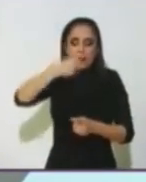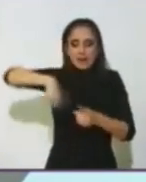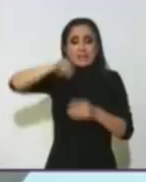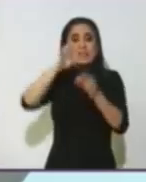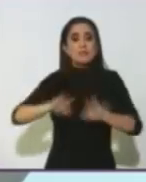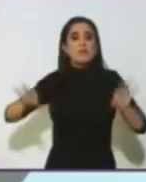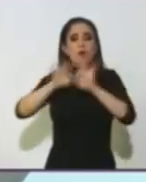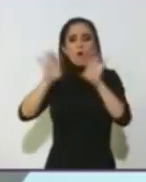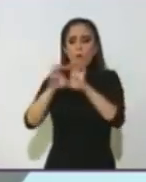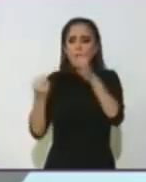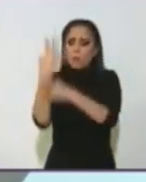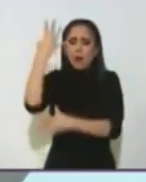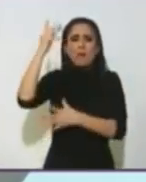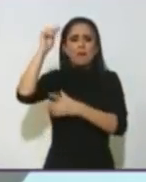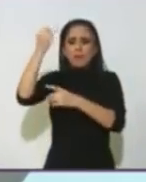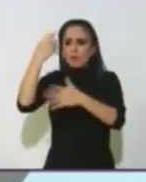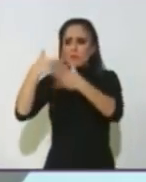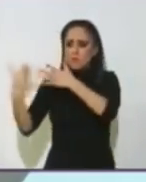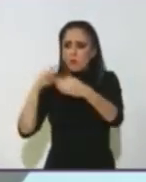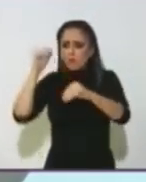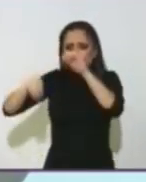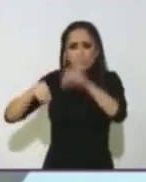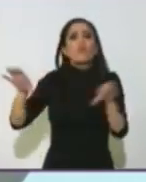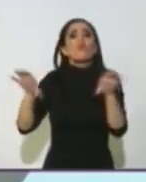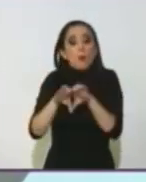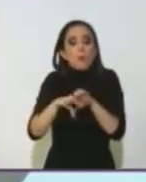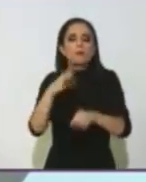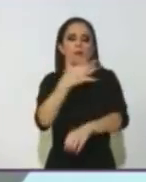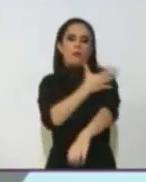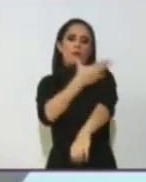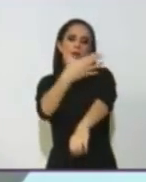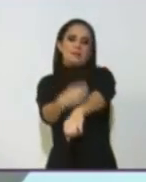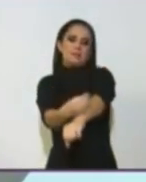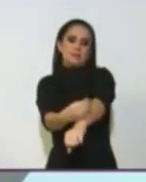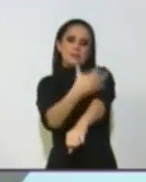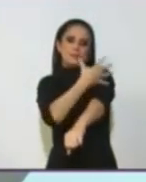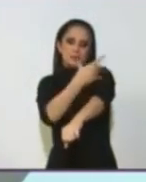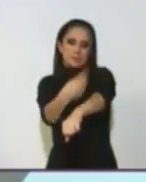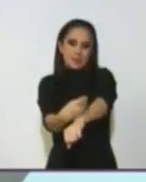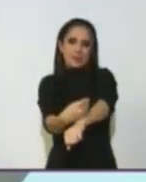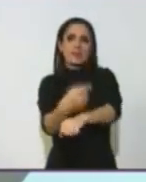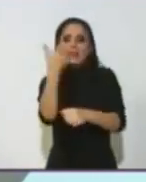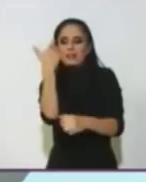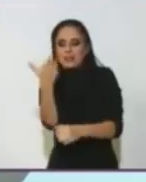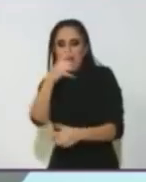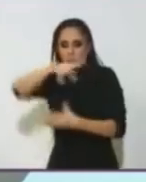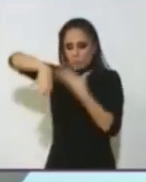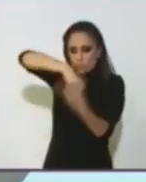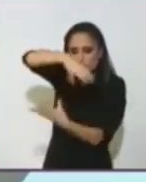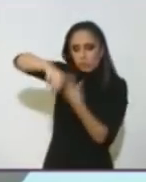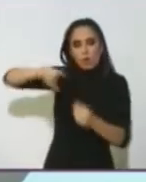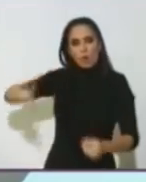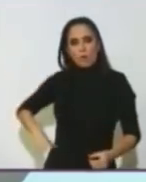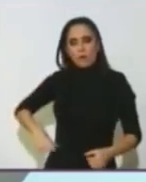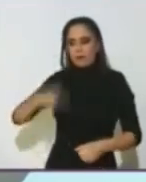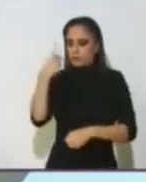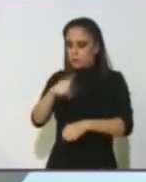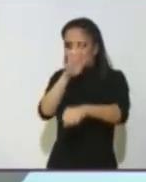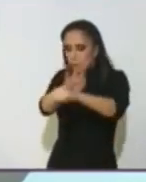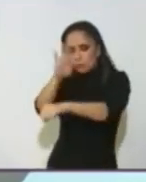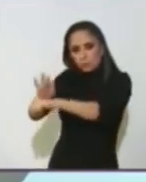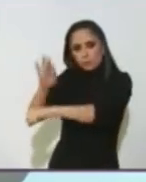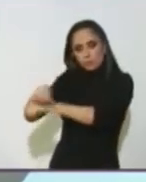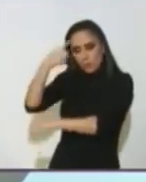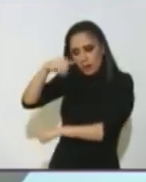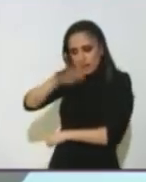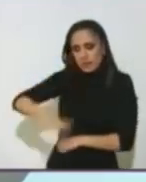es capacidad y honestidad honestidad en el uso de los recursos públicos para beneficio de todos y de